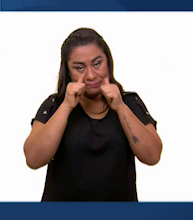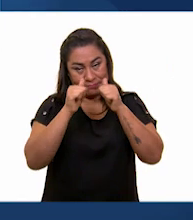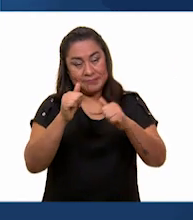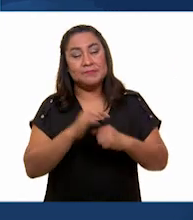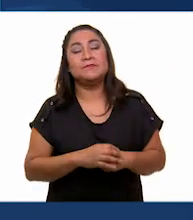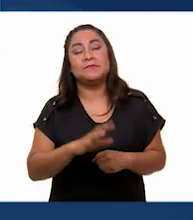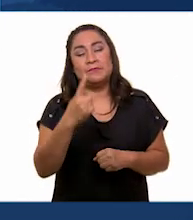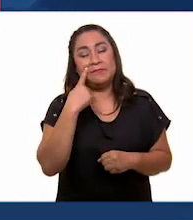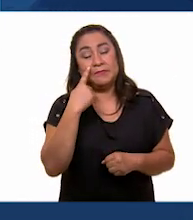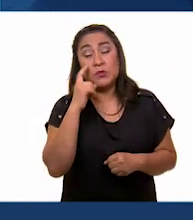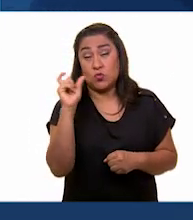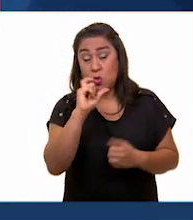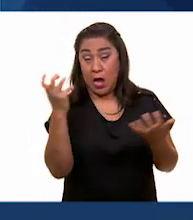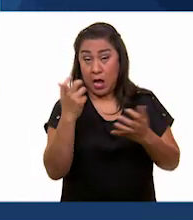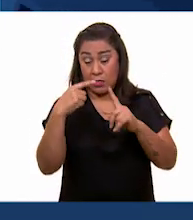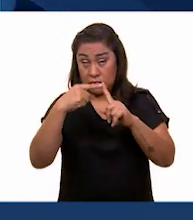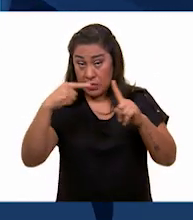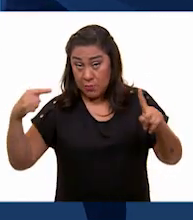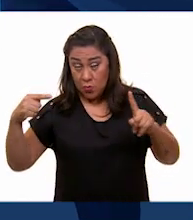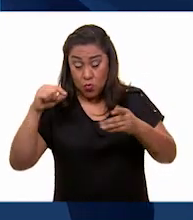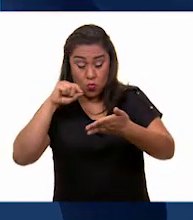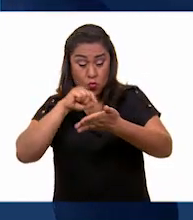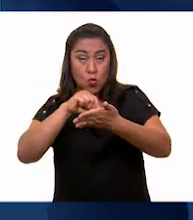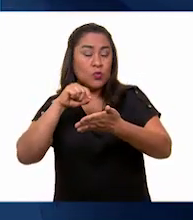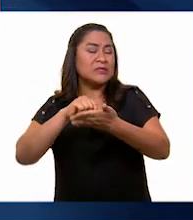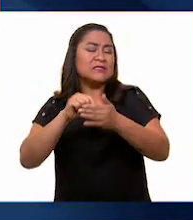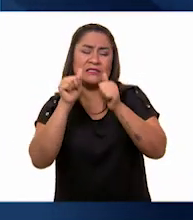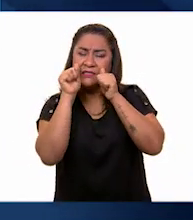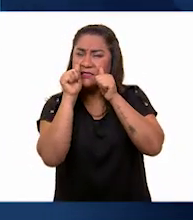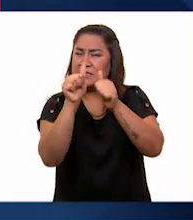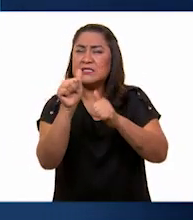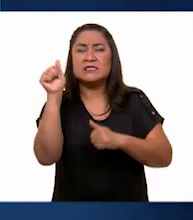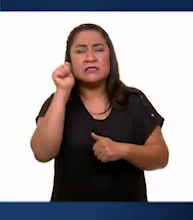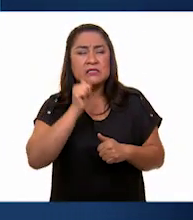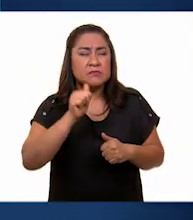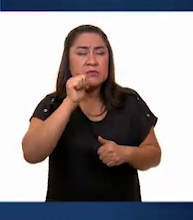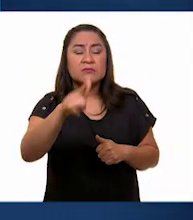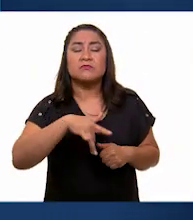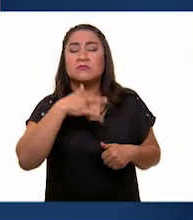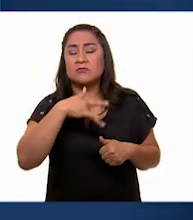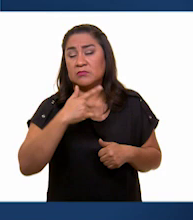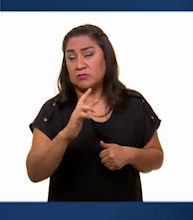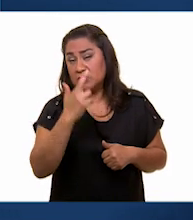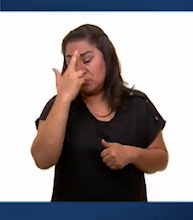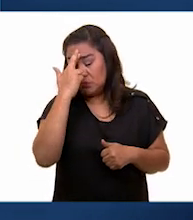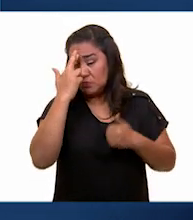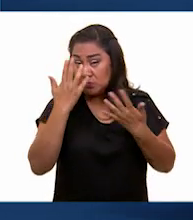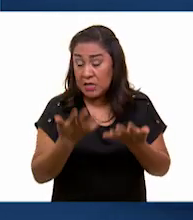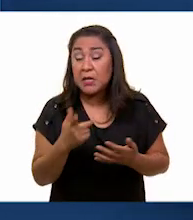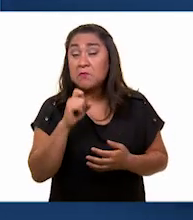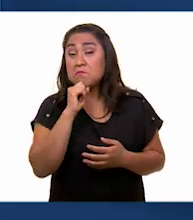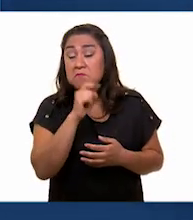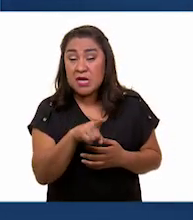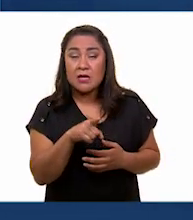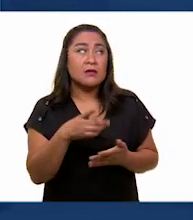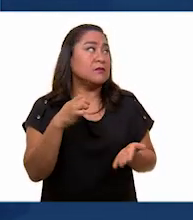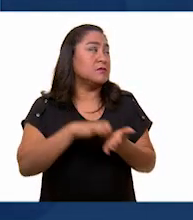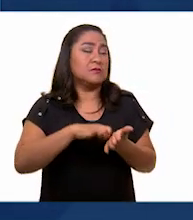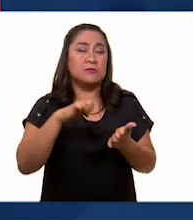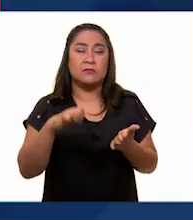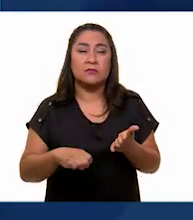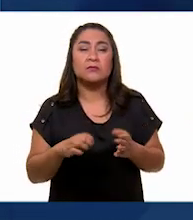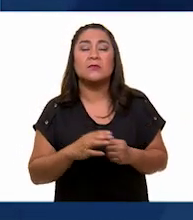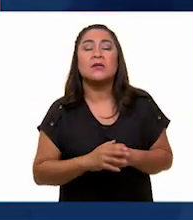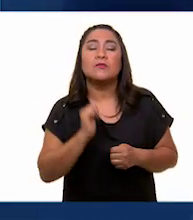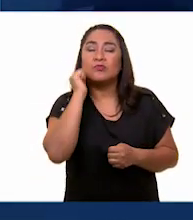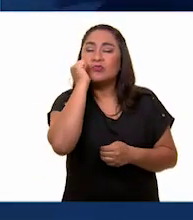muy atentos cuando resuelvan este tipo de divisiones. Siempre recuerden que no es lo mismo decir, por ejemplo, que